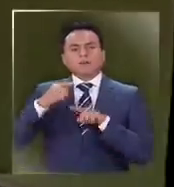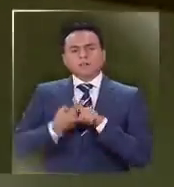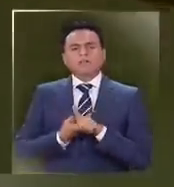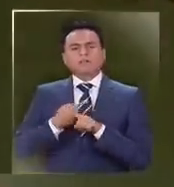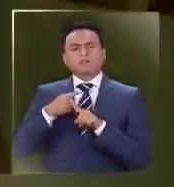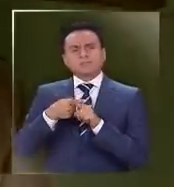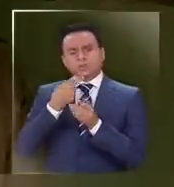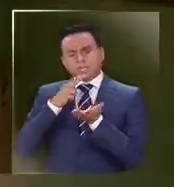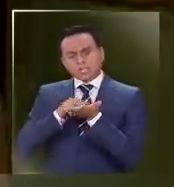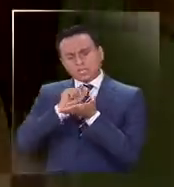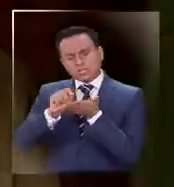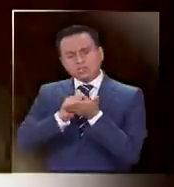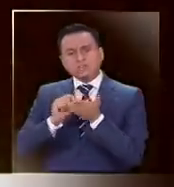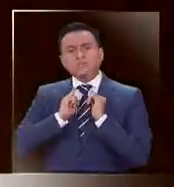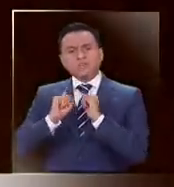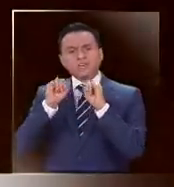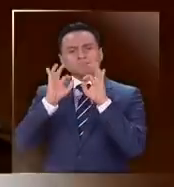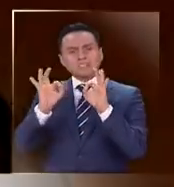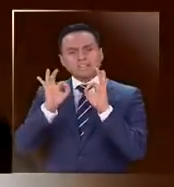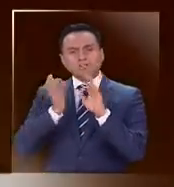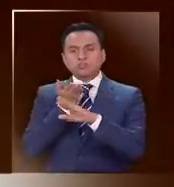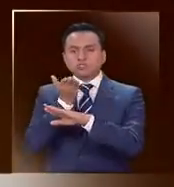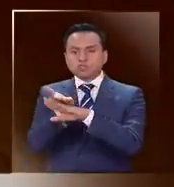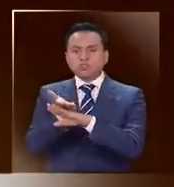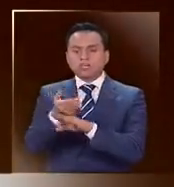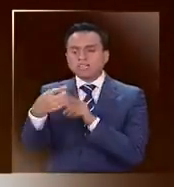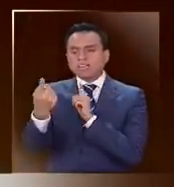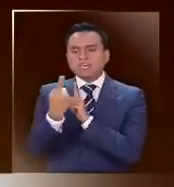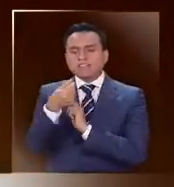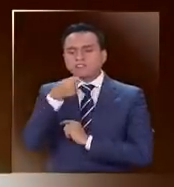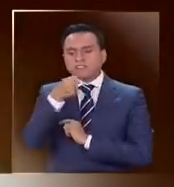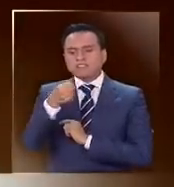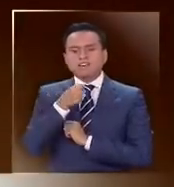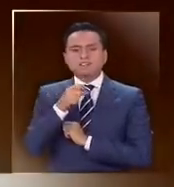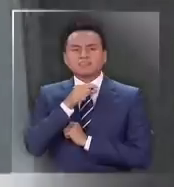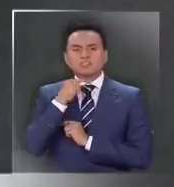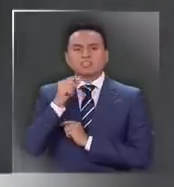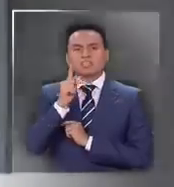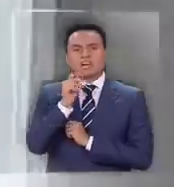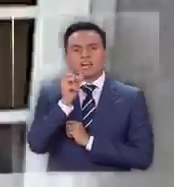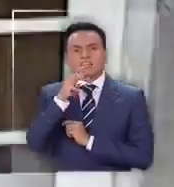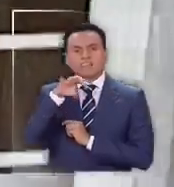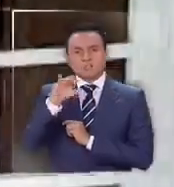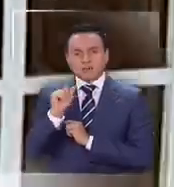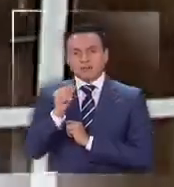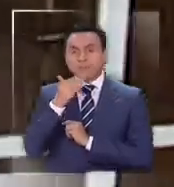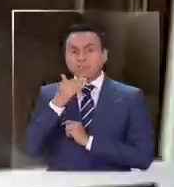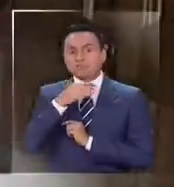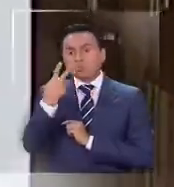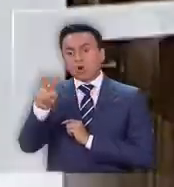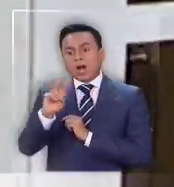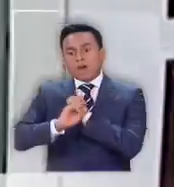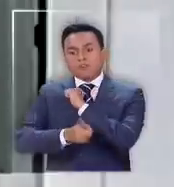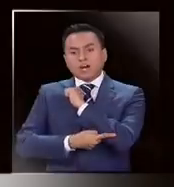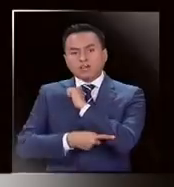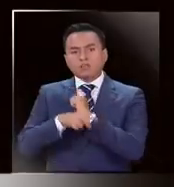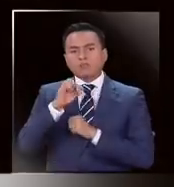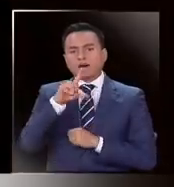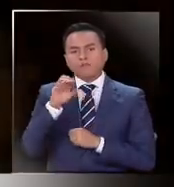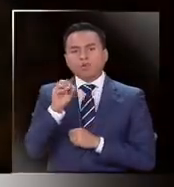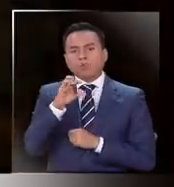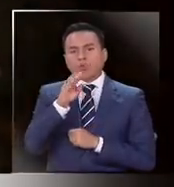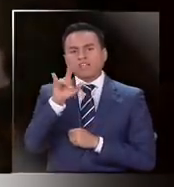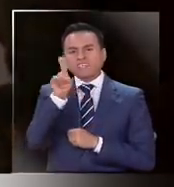Reiteradamente y por escrito informe especial solicitó entrevistas con el sacerdote Fernando Caradima y con su abogado Juan Pablo